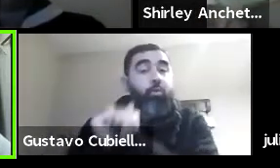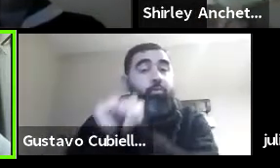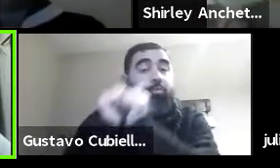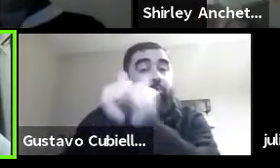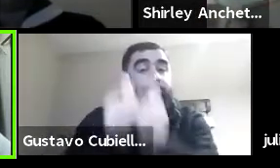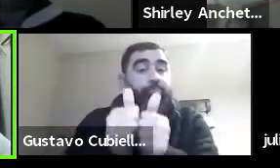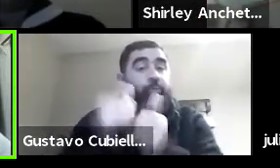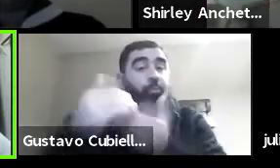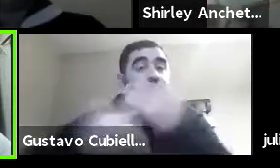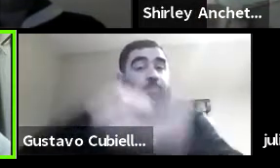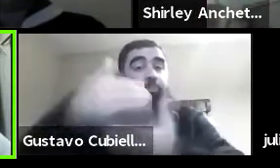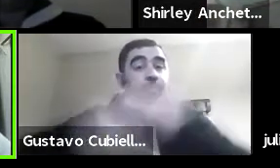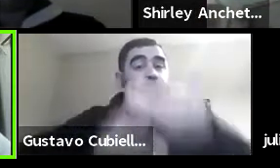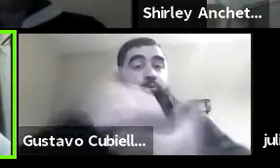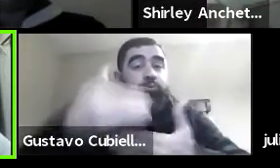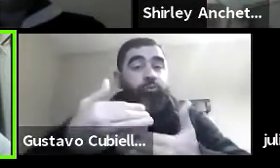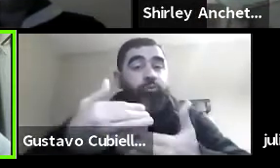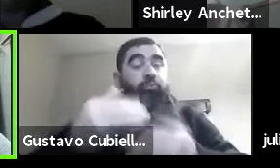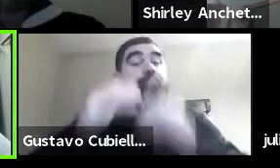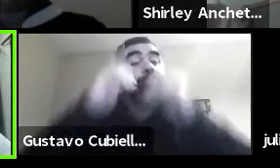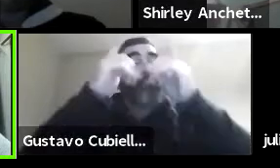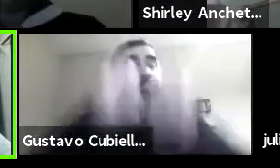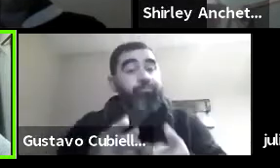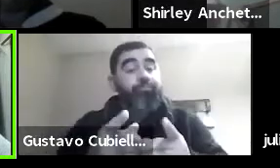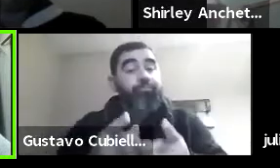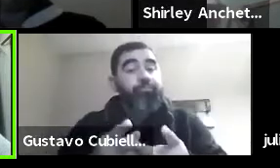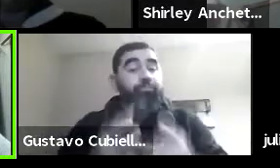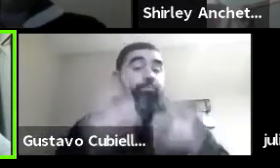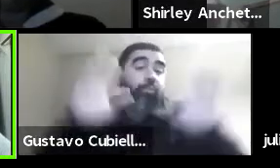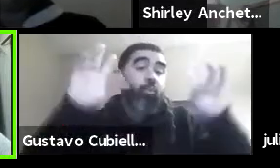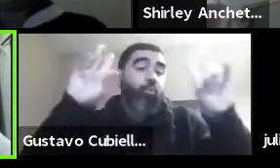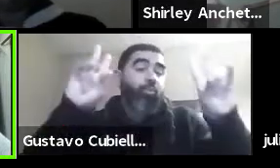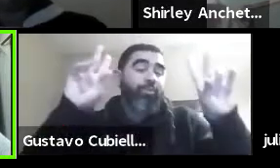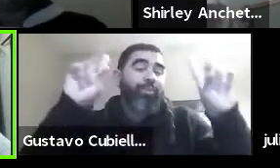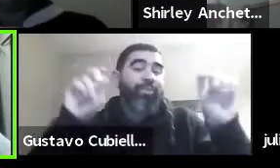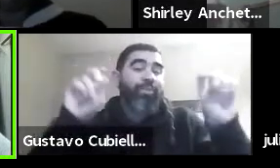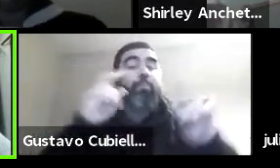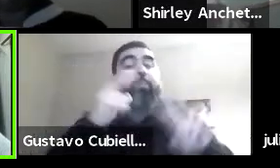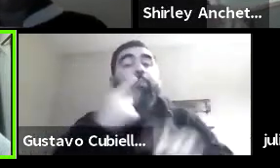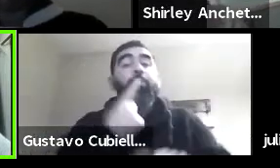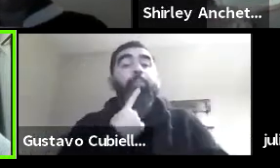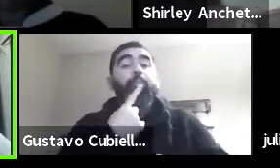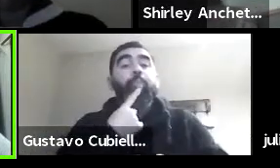los procesos y a su vez que como toda política podamos ir